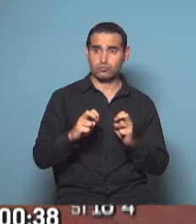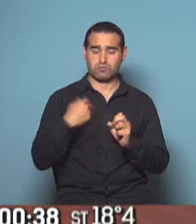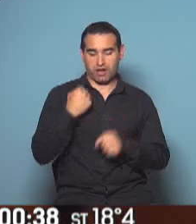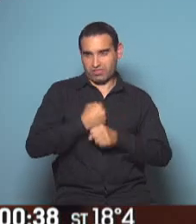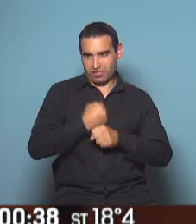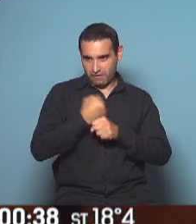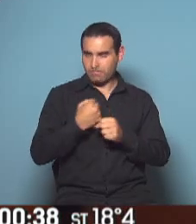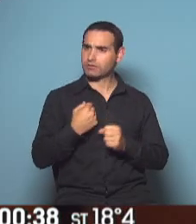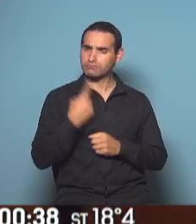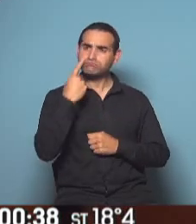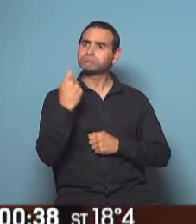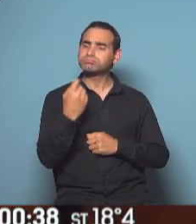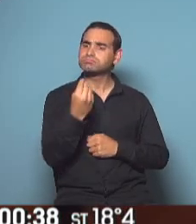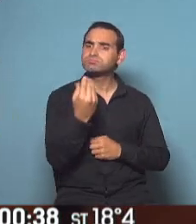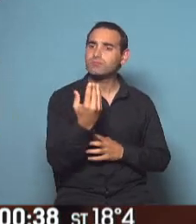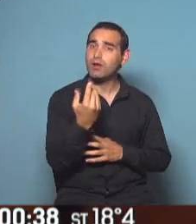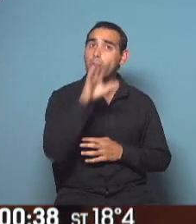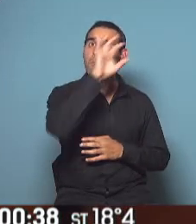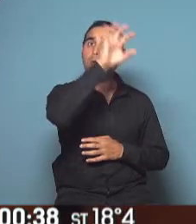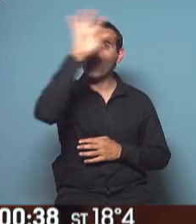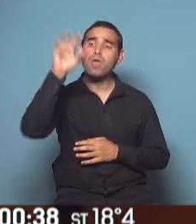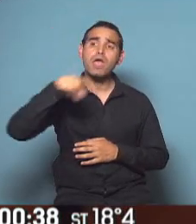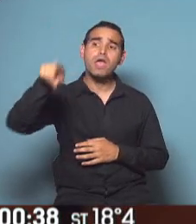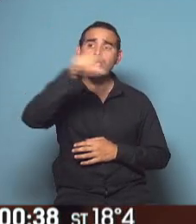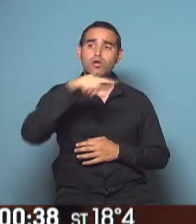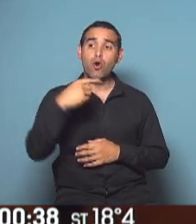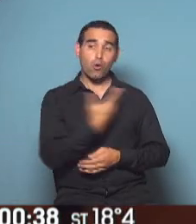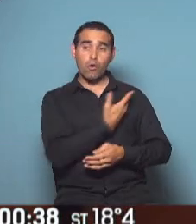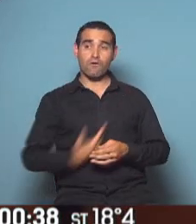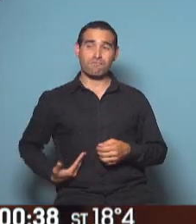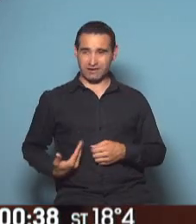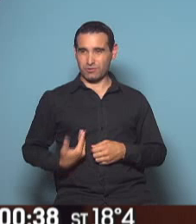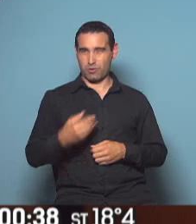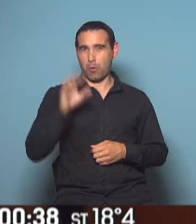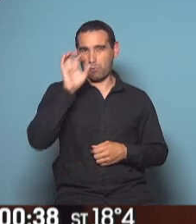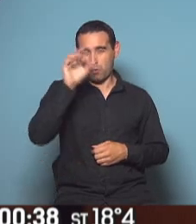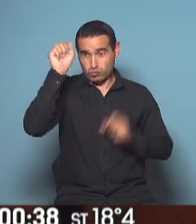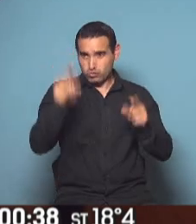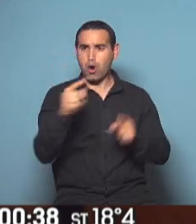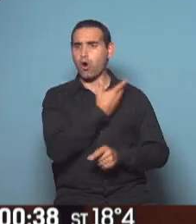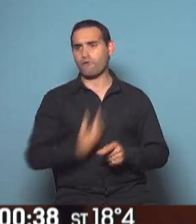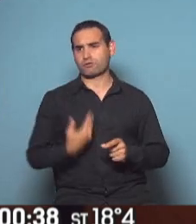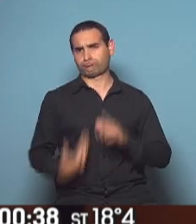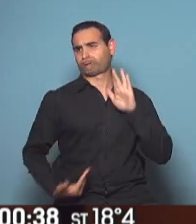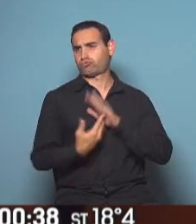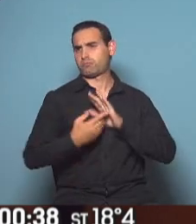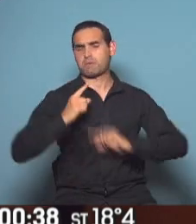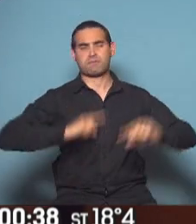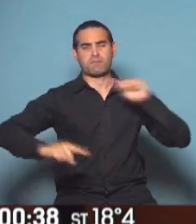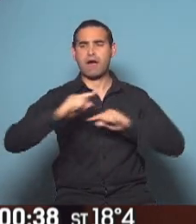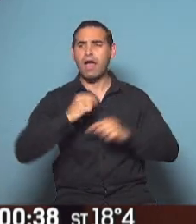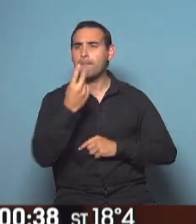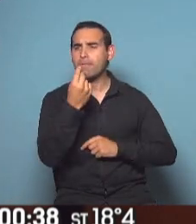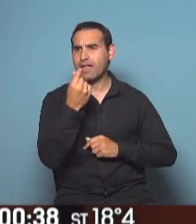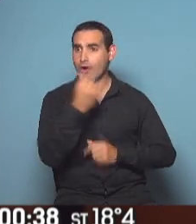por allí, realmente lo que ocurre es que son provincias donde el Estado, provincial me refiero, domina todo. Hay muchísimo dinero en